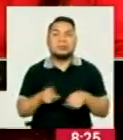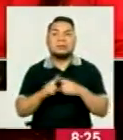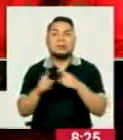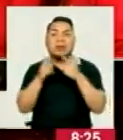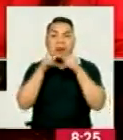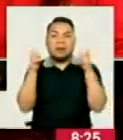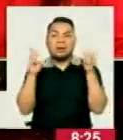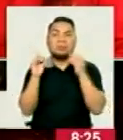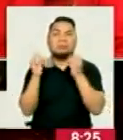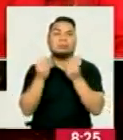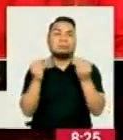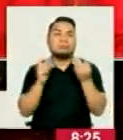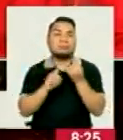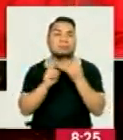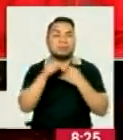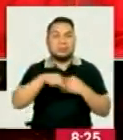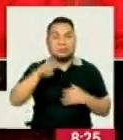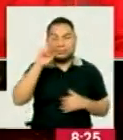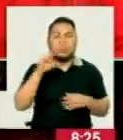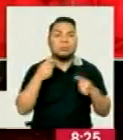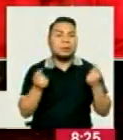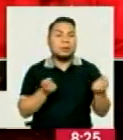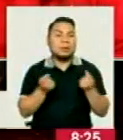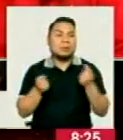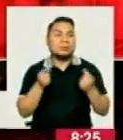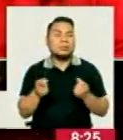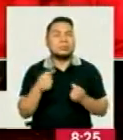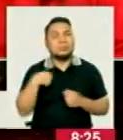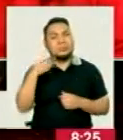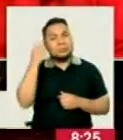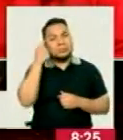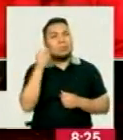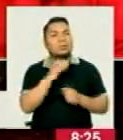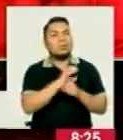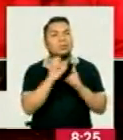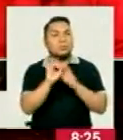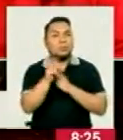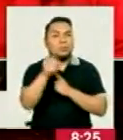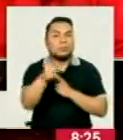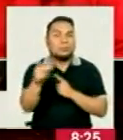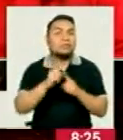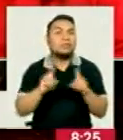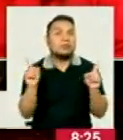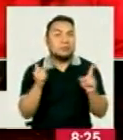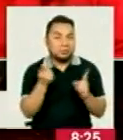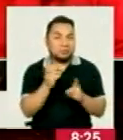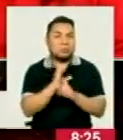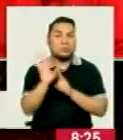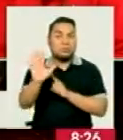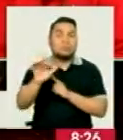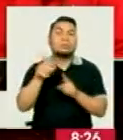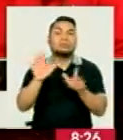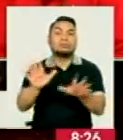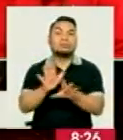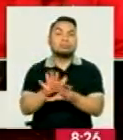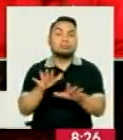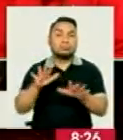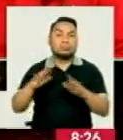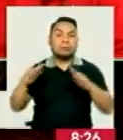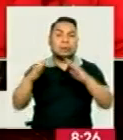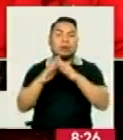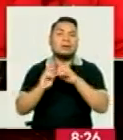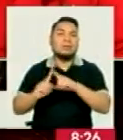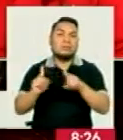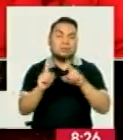lenguas que tenemos en nuestro país, ¿cómo se maneja estos criterios culturales de su propia diversidad para